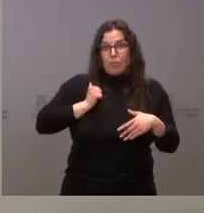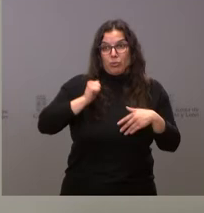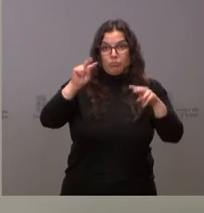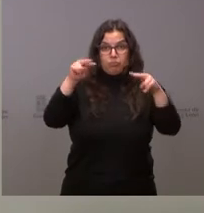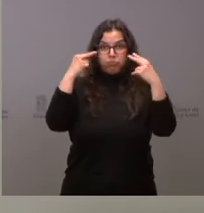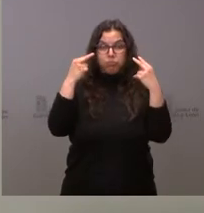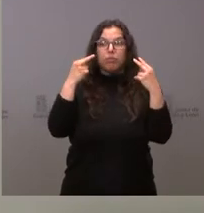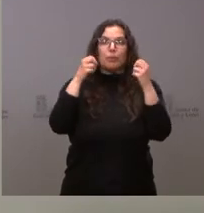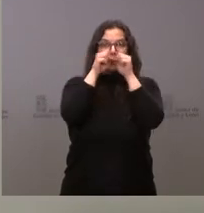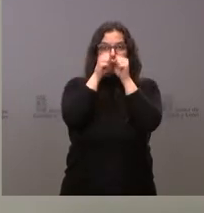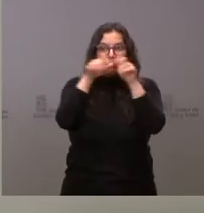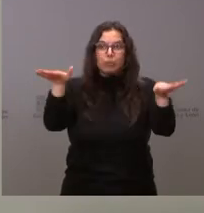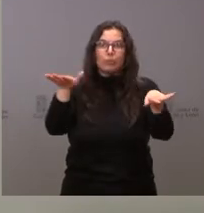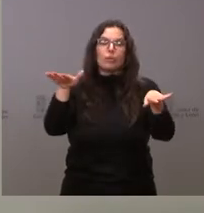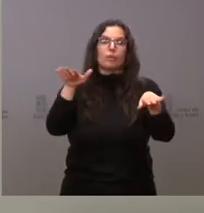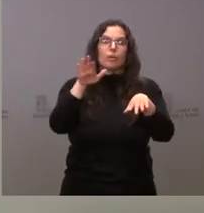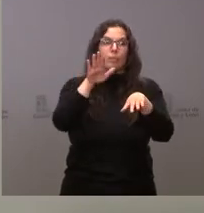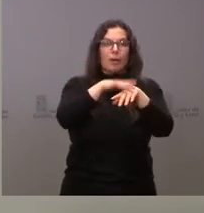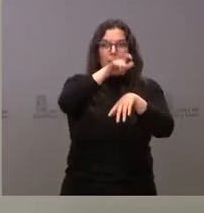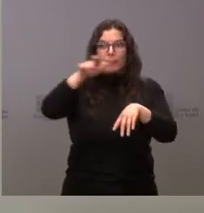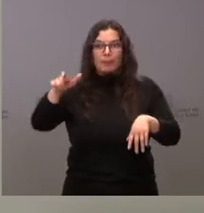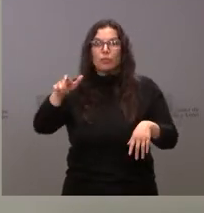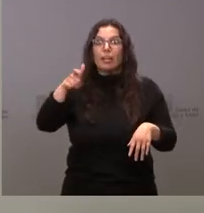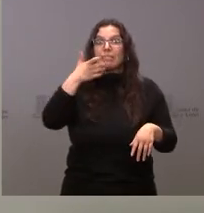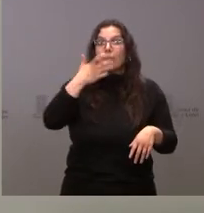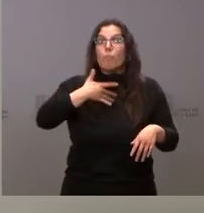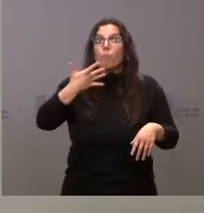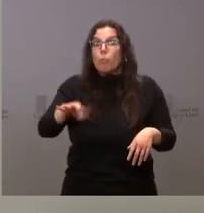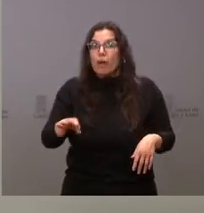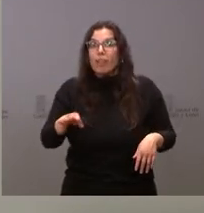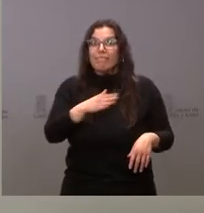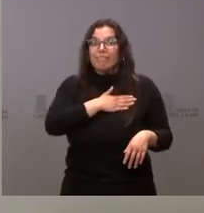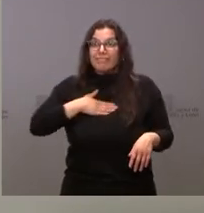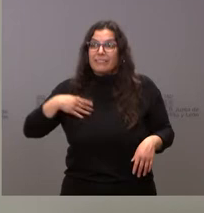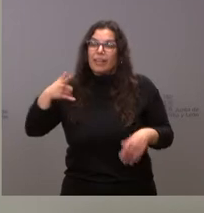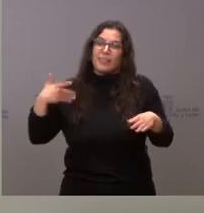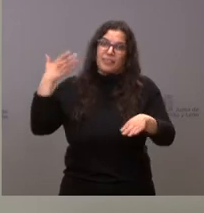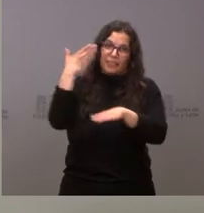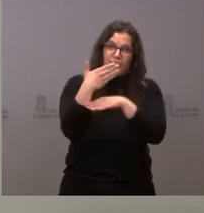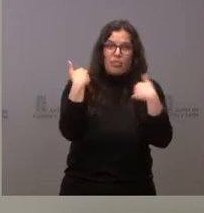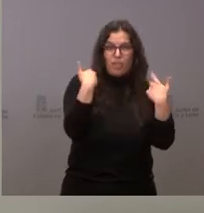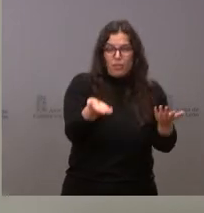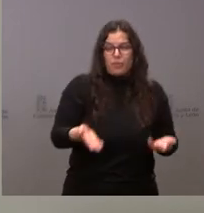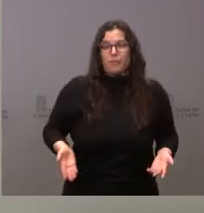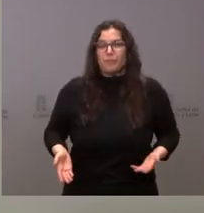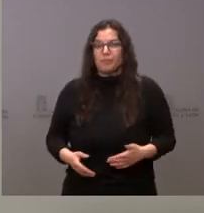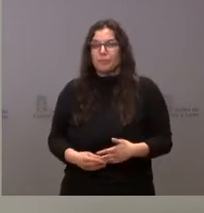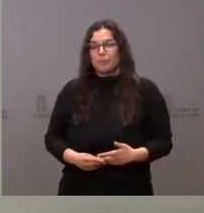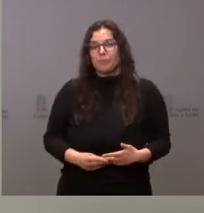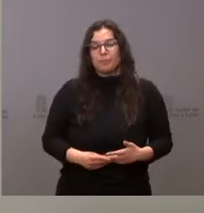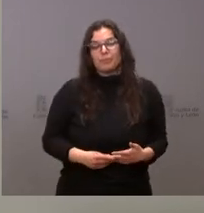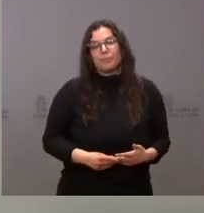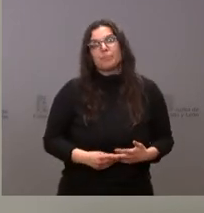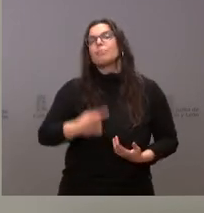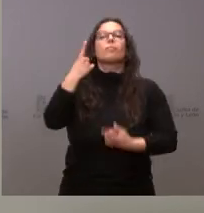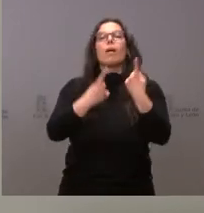oportunidad de dirigirnos al conjunto de las personas esta tierra para que aquellos que puedan y quieran puedan realizar la donación de sangre algunos